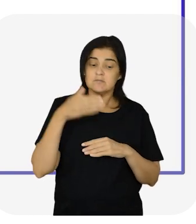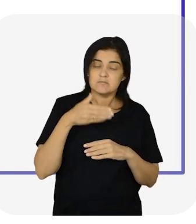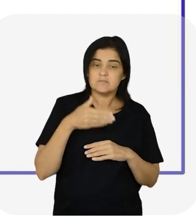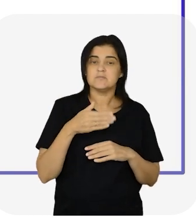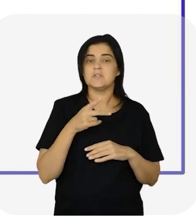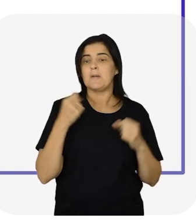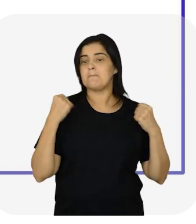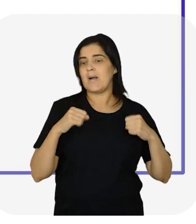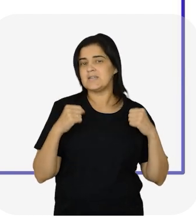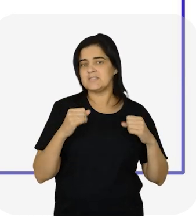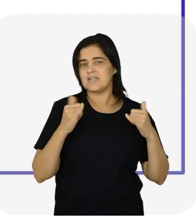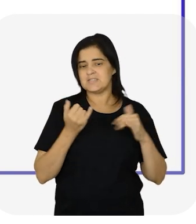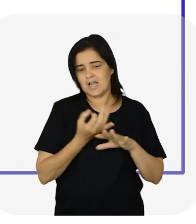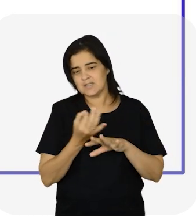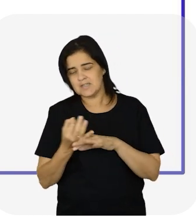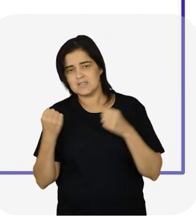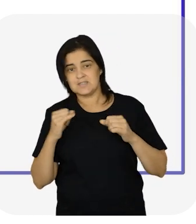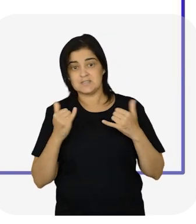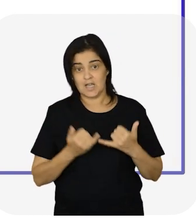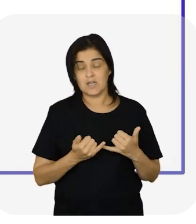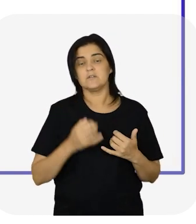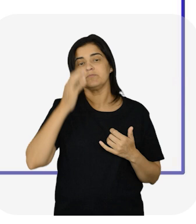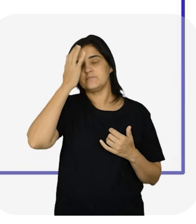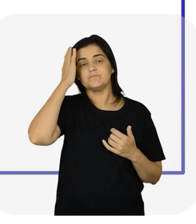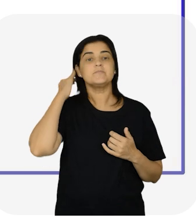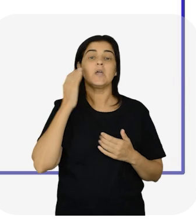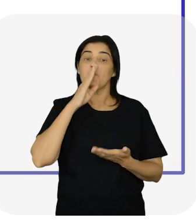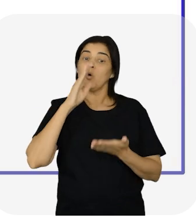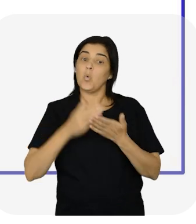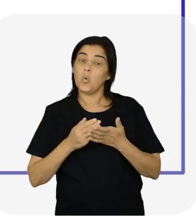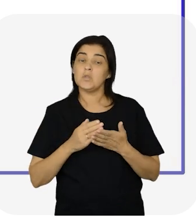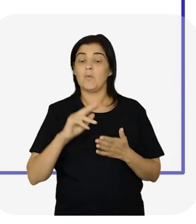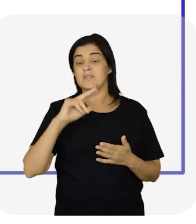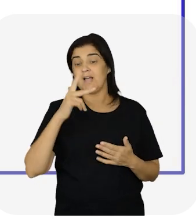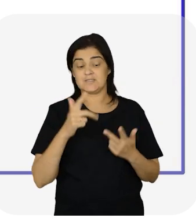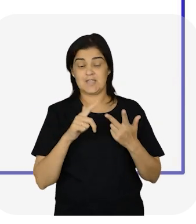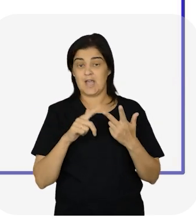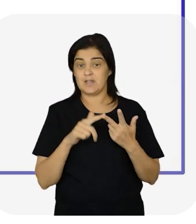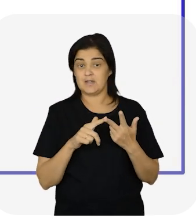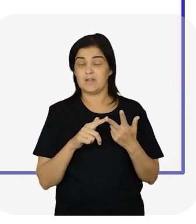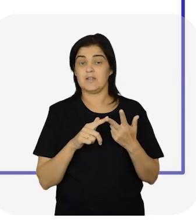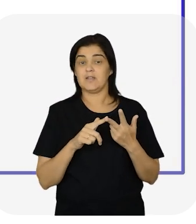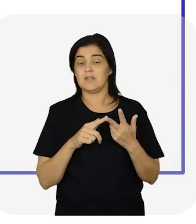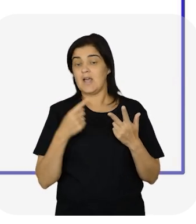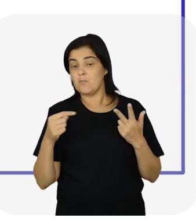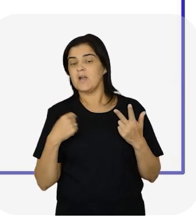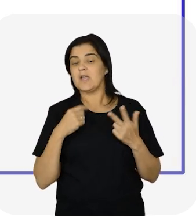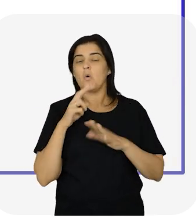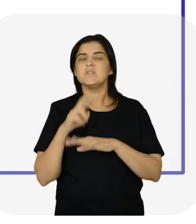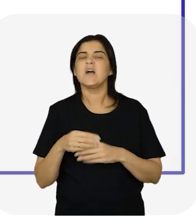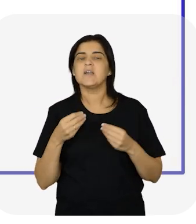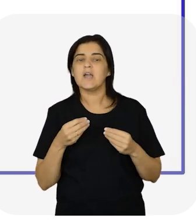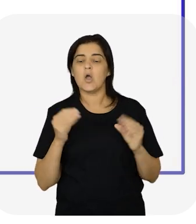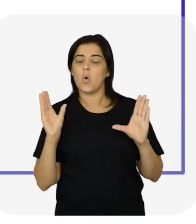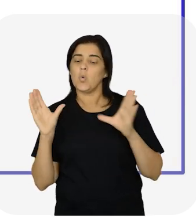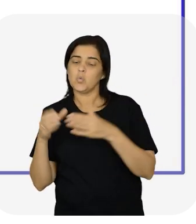cursado la práctica docente. Y por último, y el tercer instrumento que nosotros decidimos utilizar fue hacer